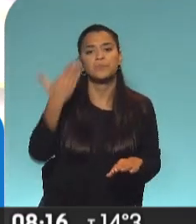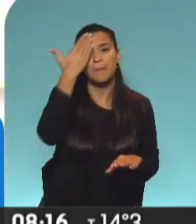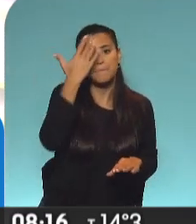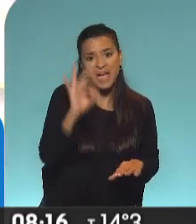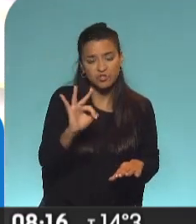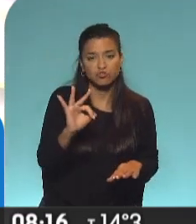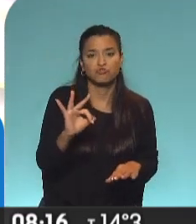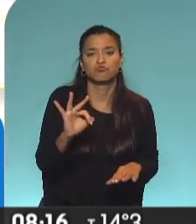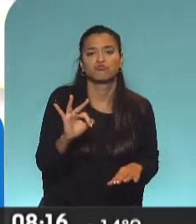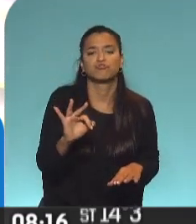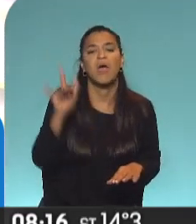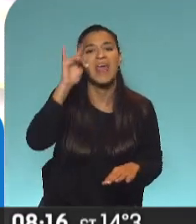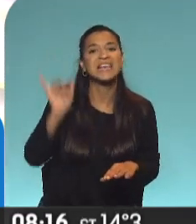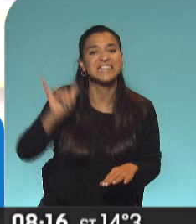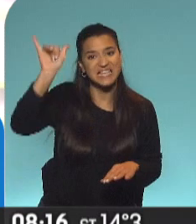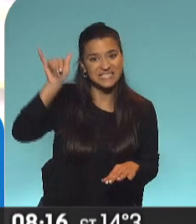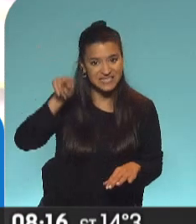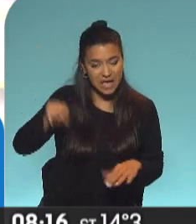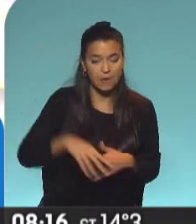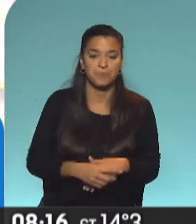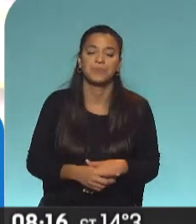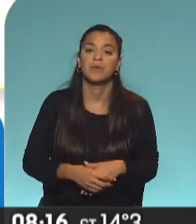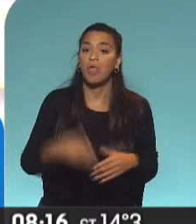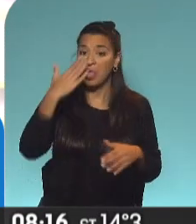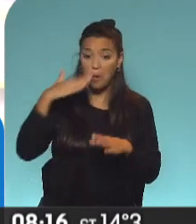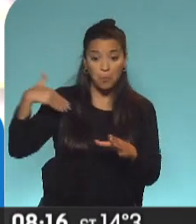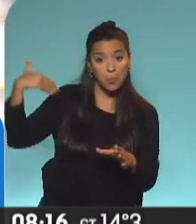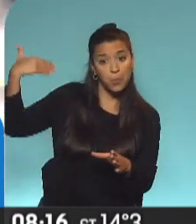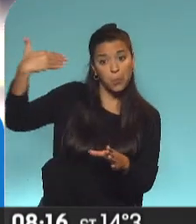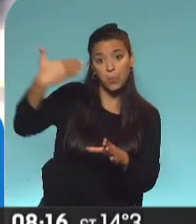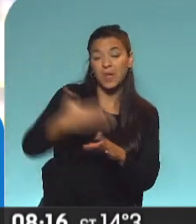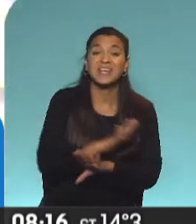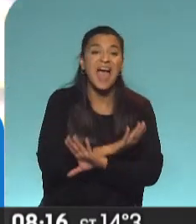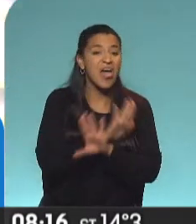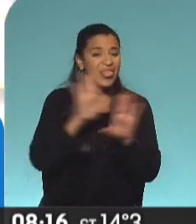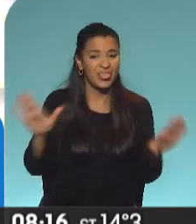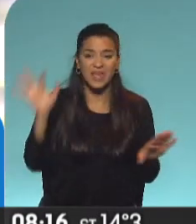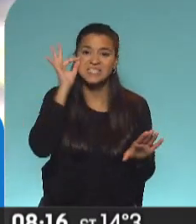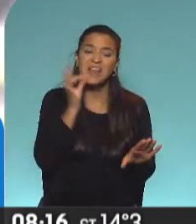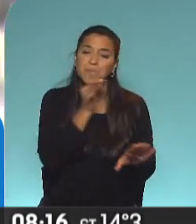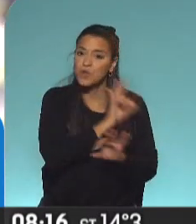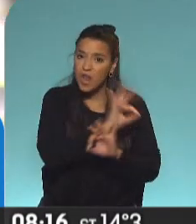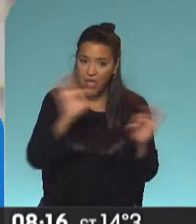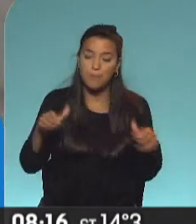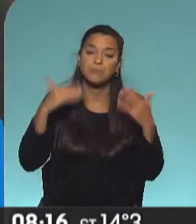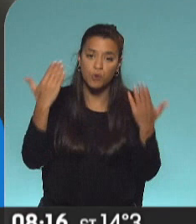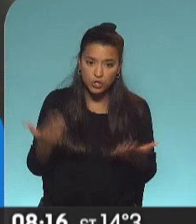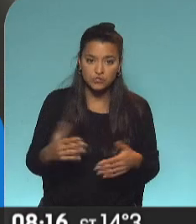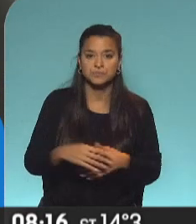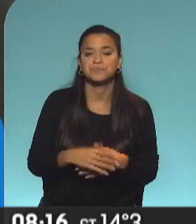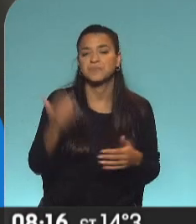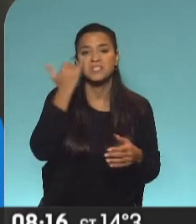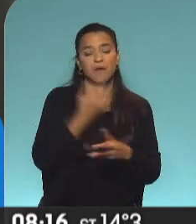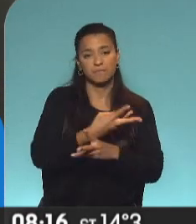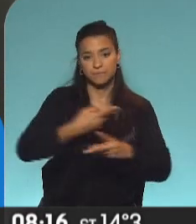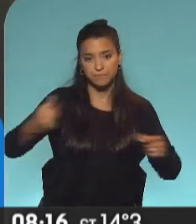marzo en Ezeiza y después no hubo más casos en el país, así que por eso se dio